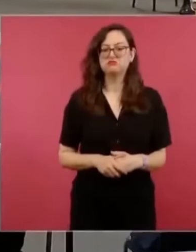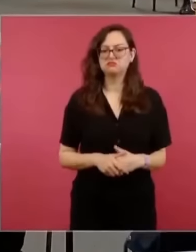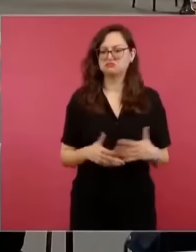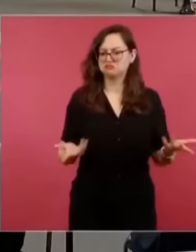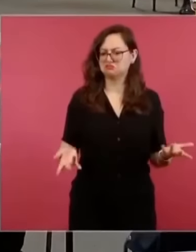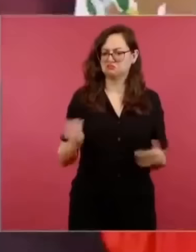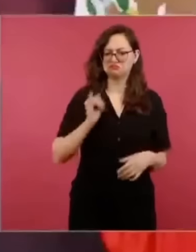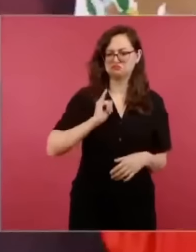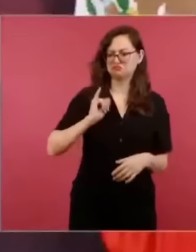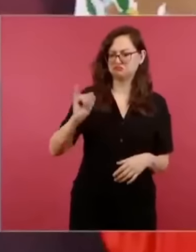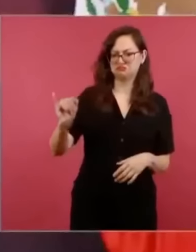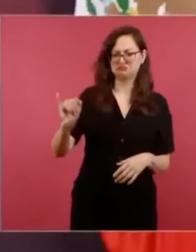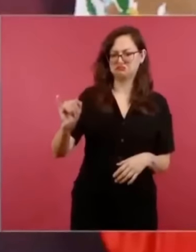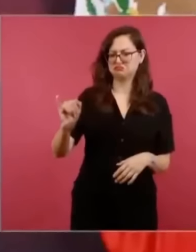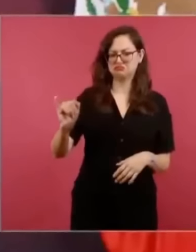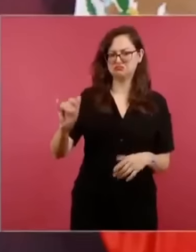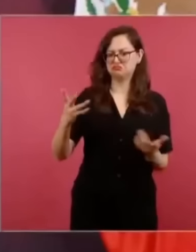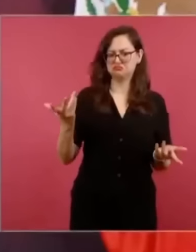de